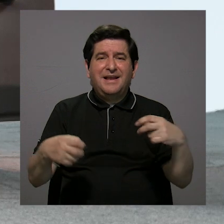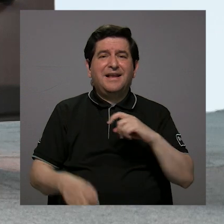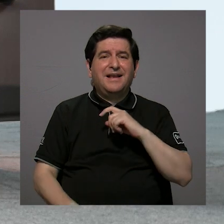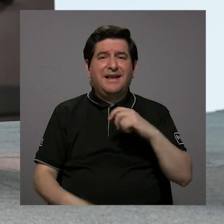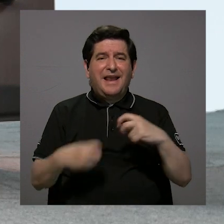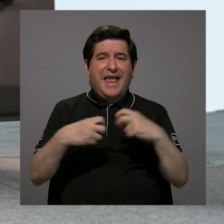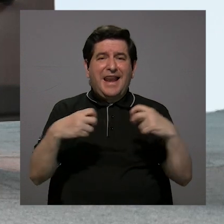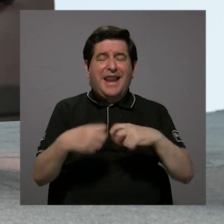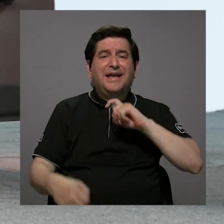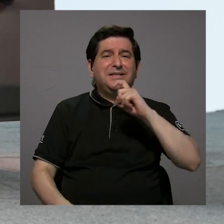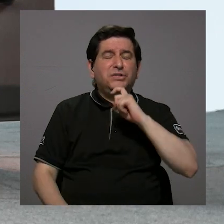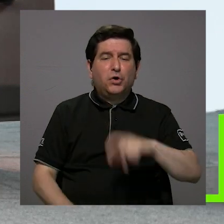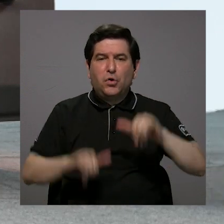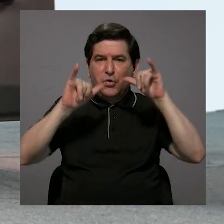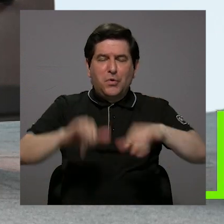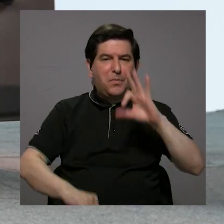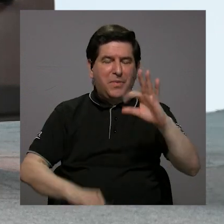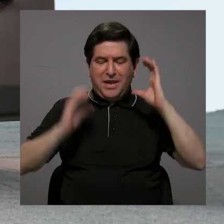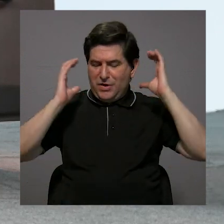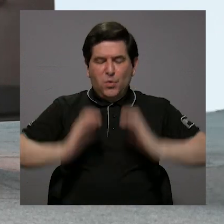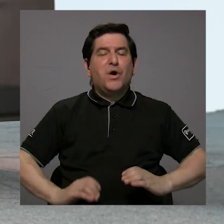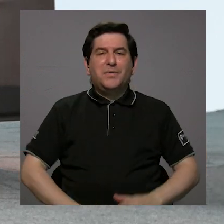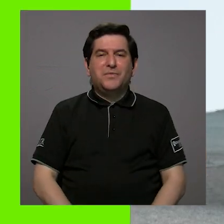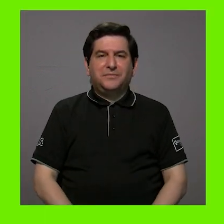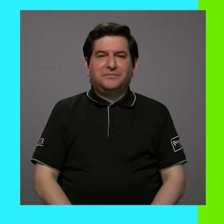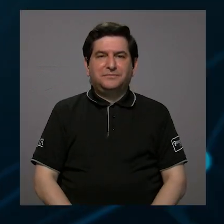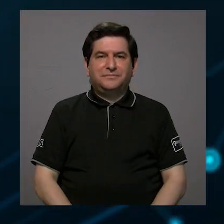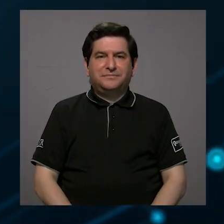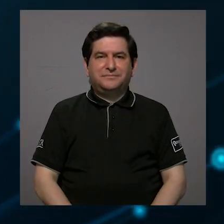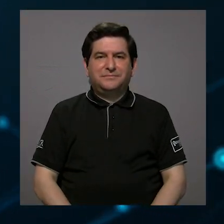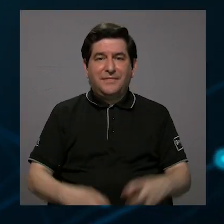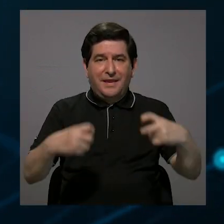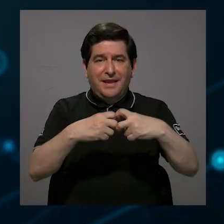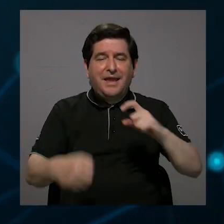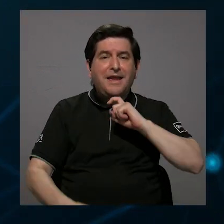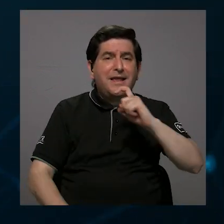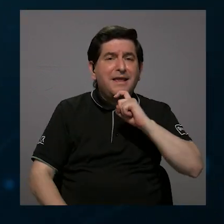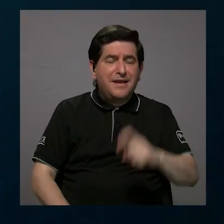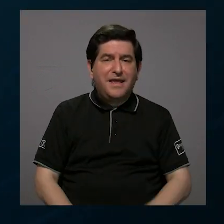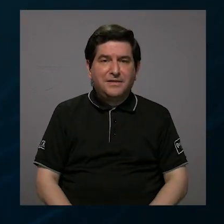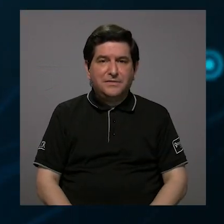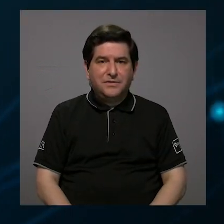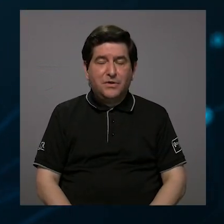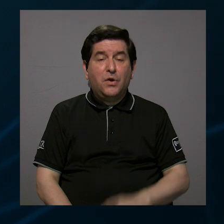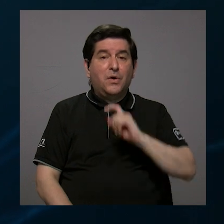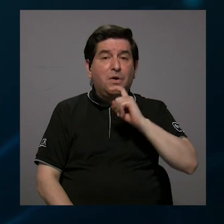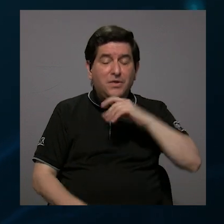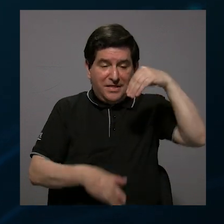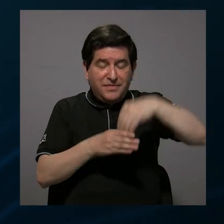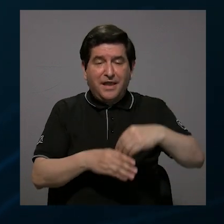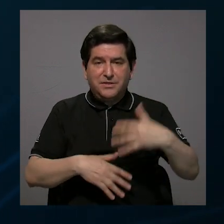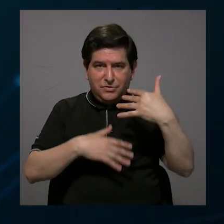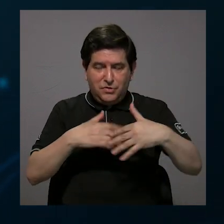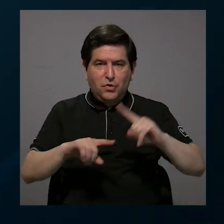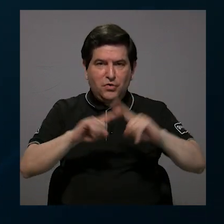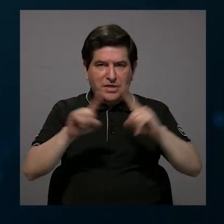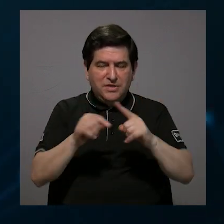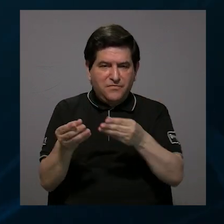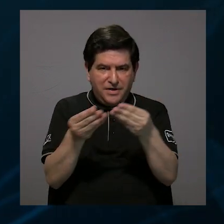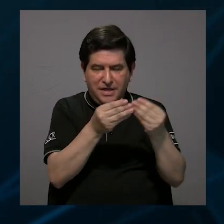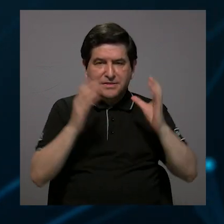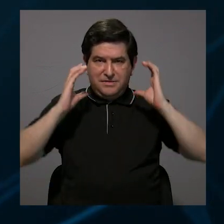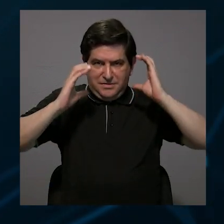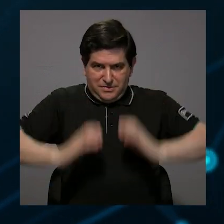electrolitos, entonces no se conserva tan bien en el cuerpo. Los electrolitos son minerales presentes en la sangre y